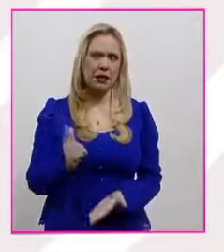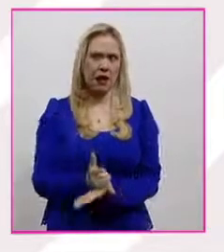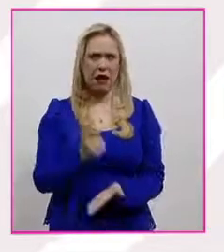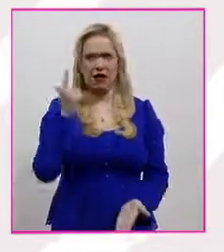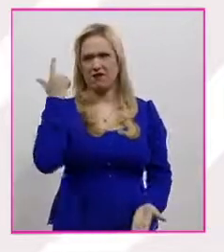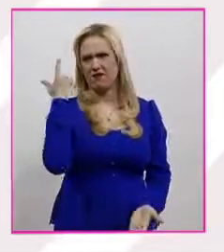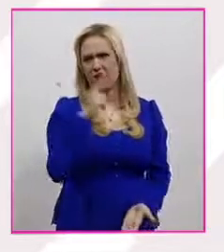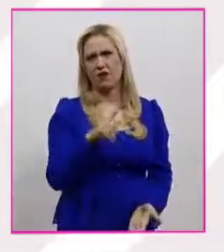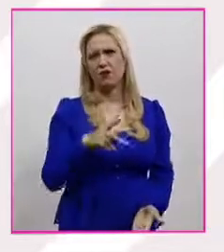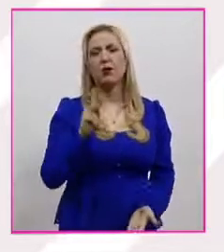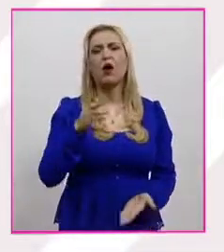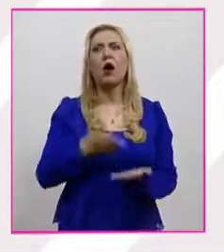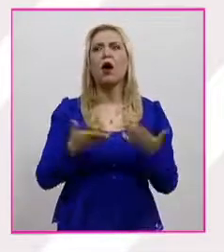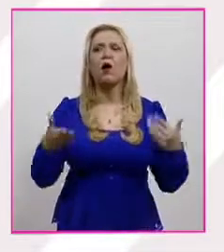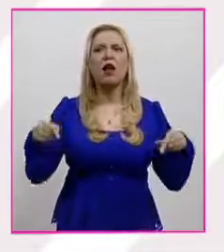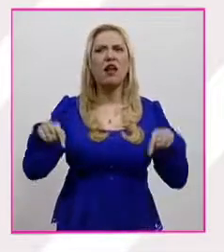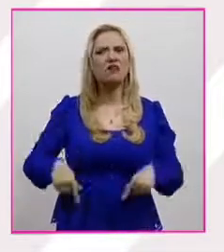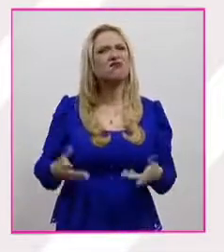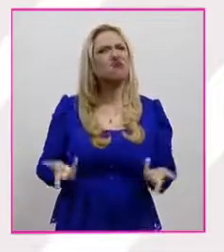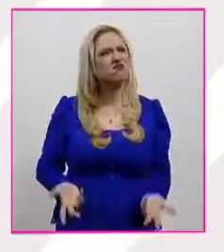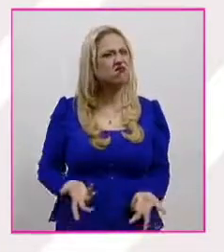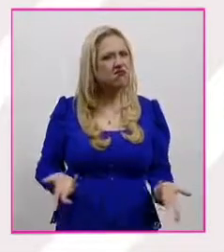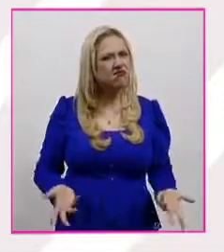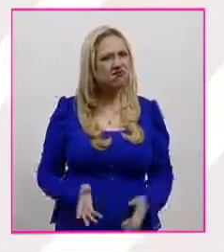marcadores raciales. Ale.